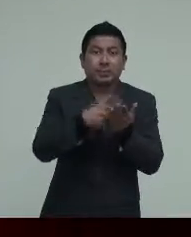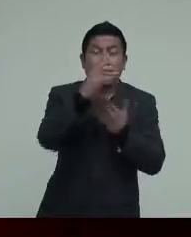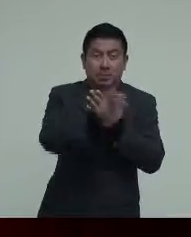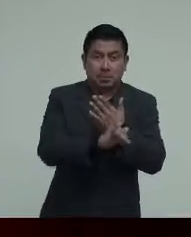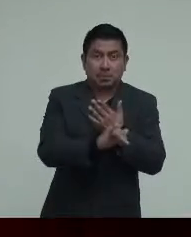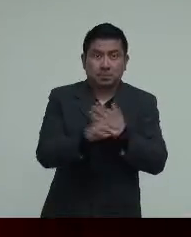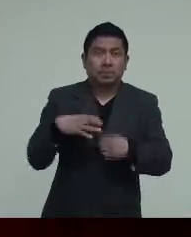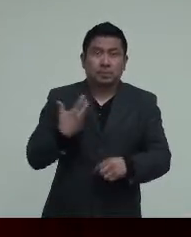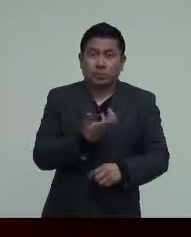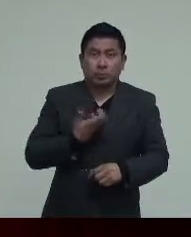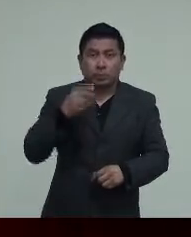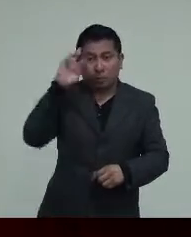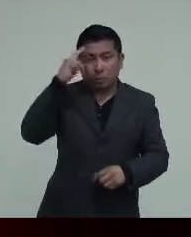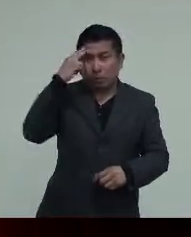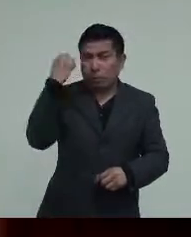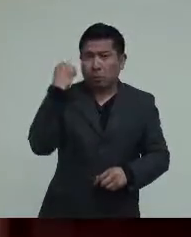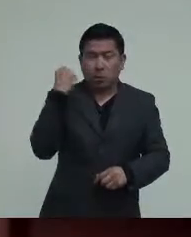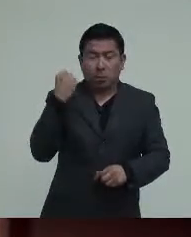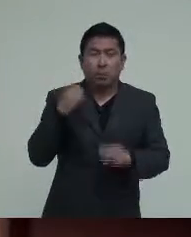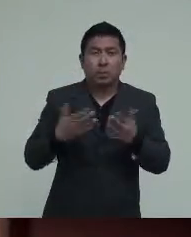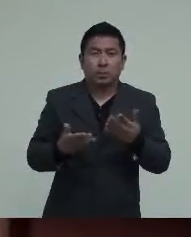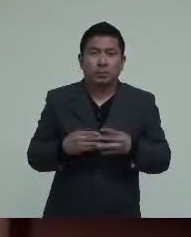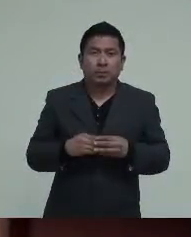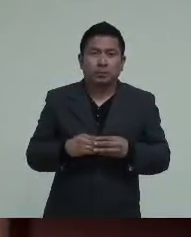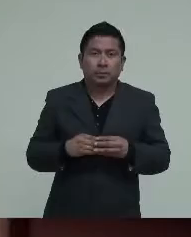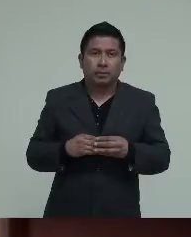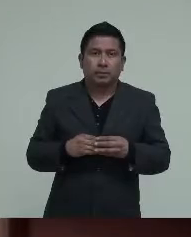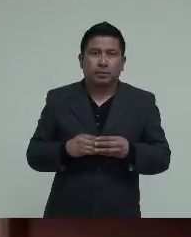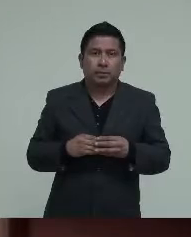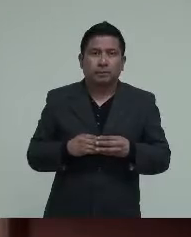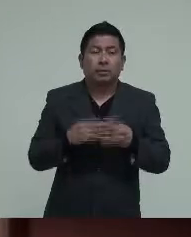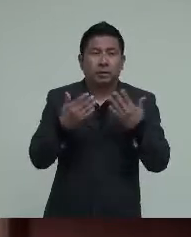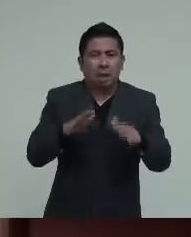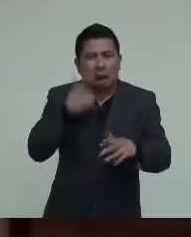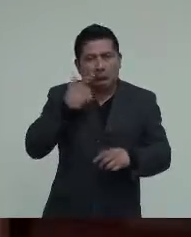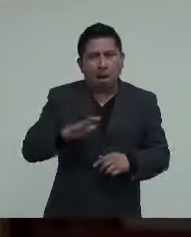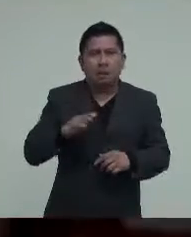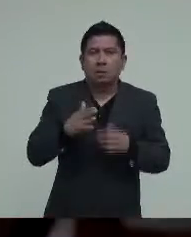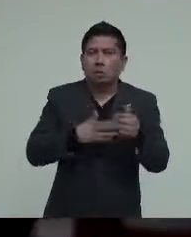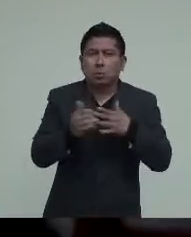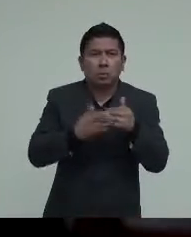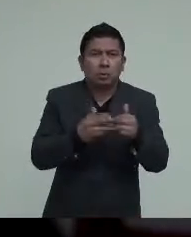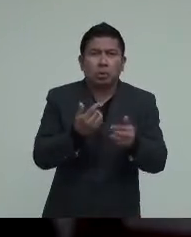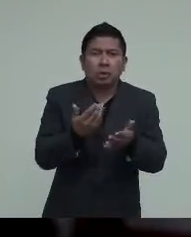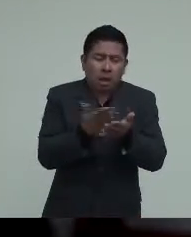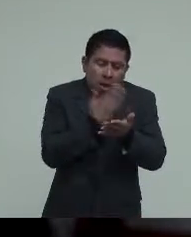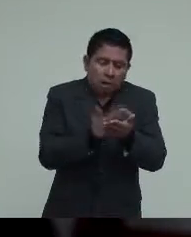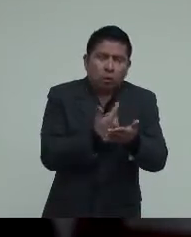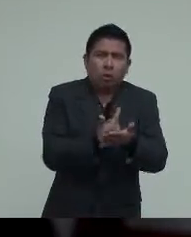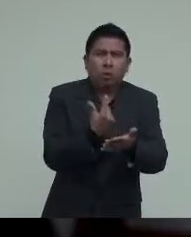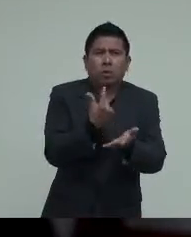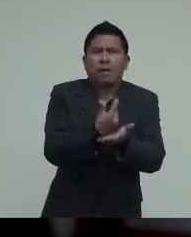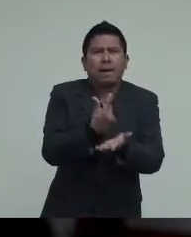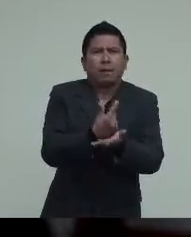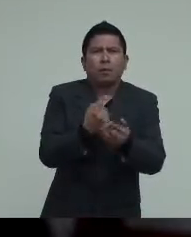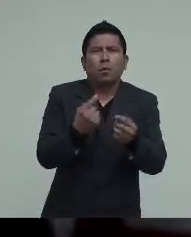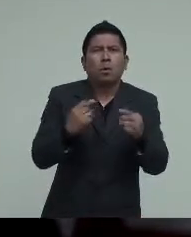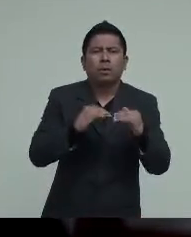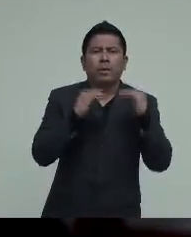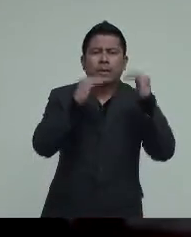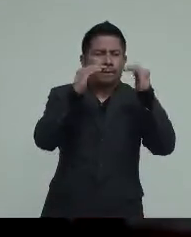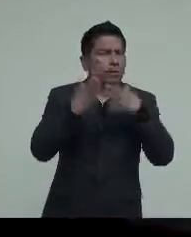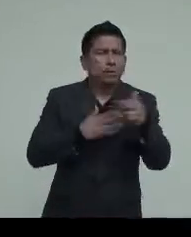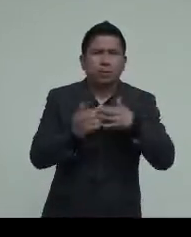para nosotros, es importante porque independientemente del nivel académico que puedan tener nuestros